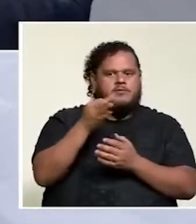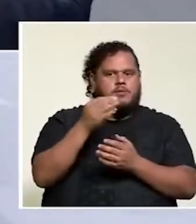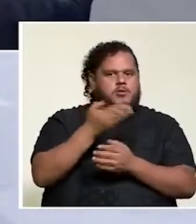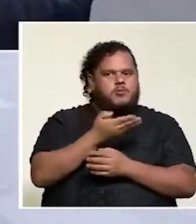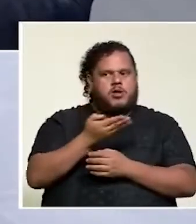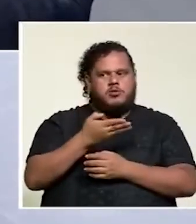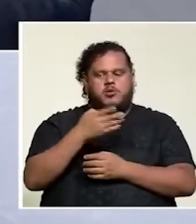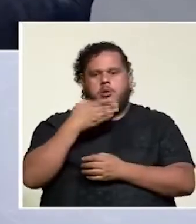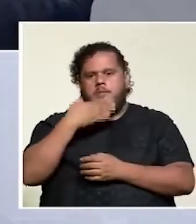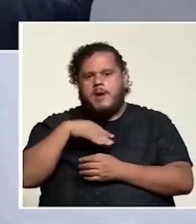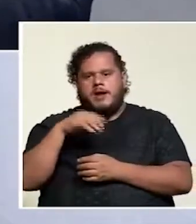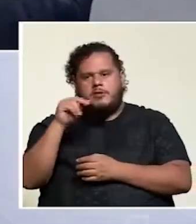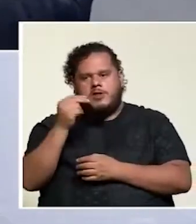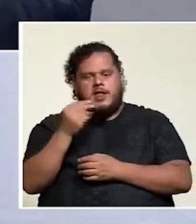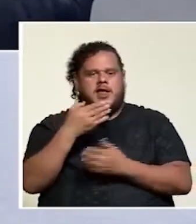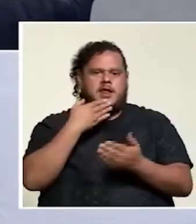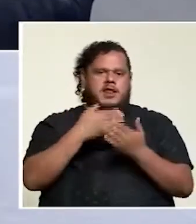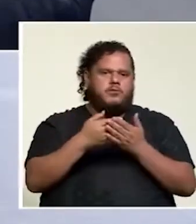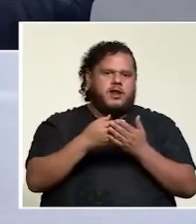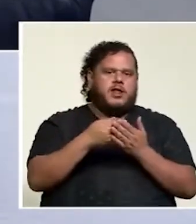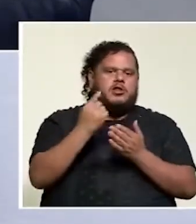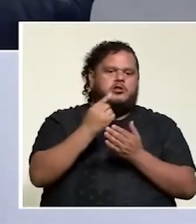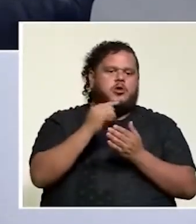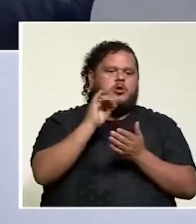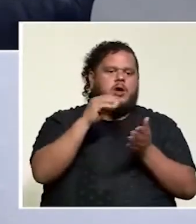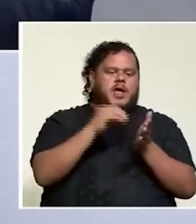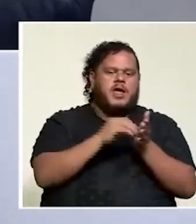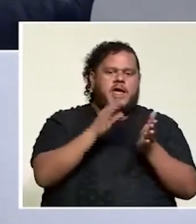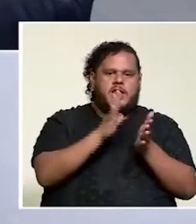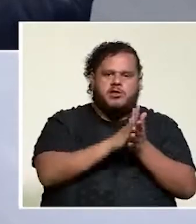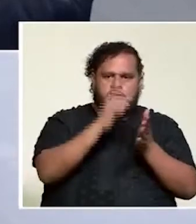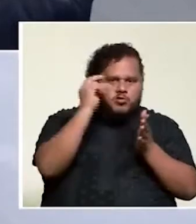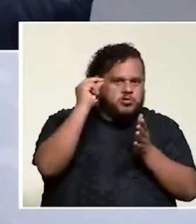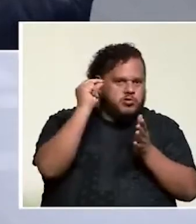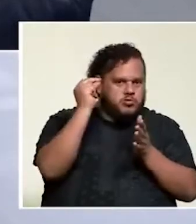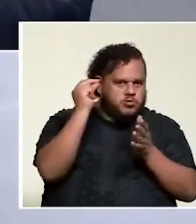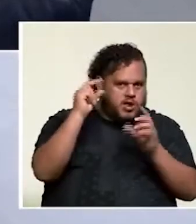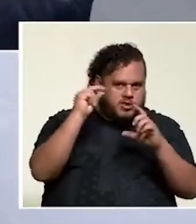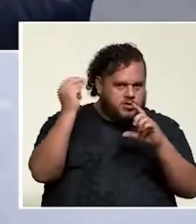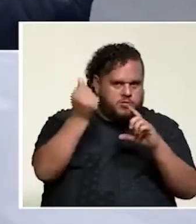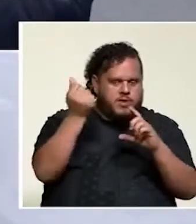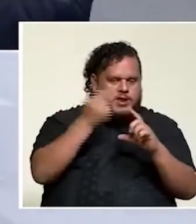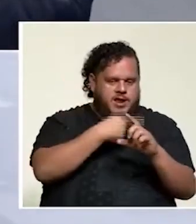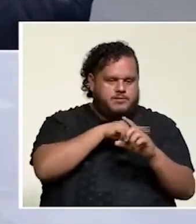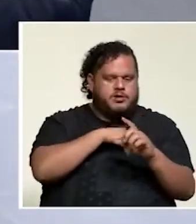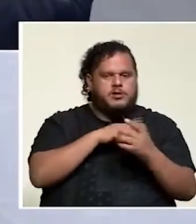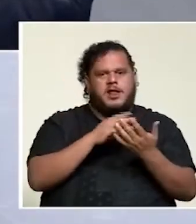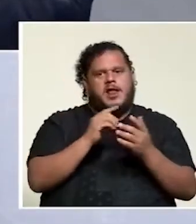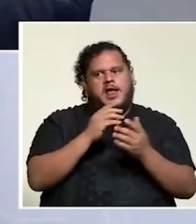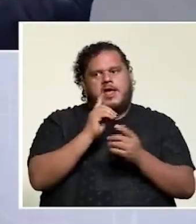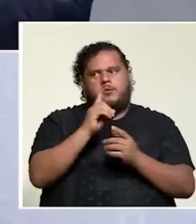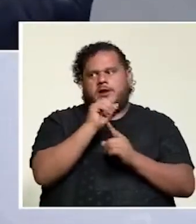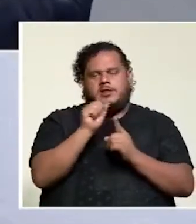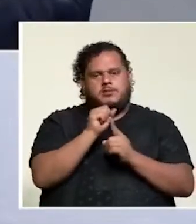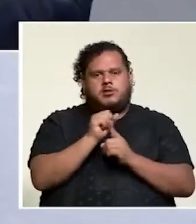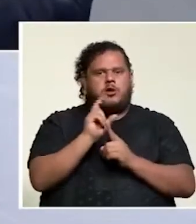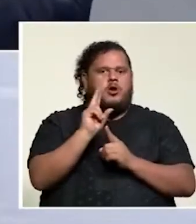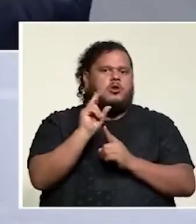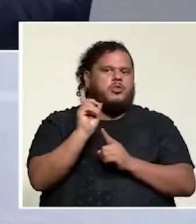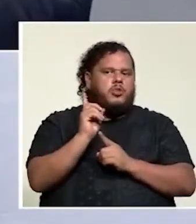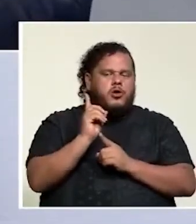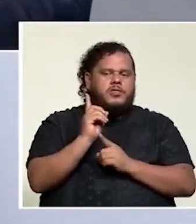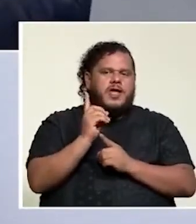noticias y las buenas ponerlas solo en su página, o referirse a ambos casos en caso de que efectivamente o en una situación en la que efectivamente les